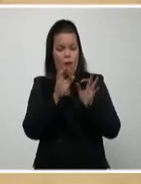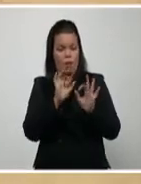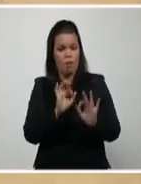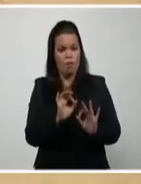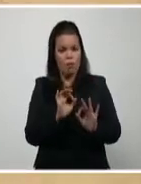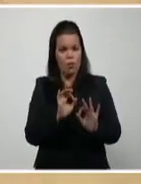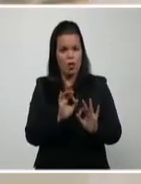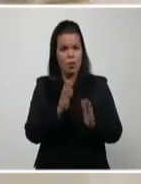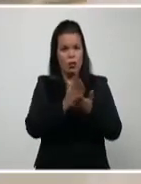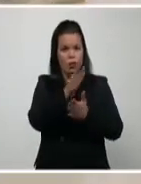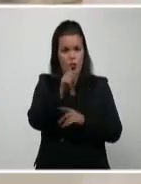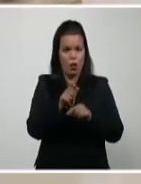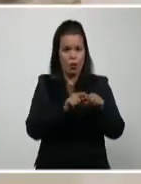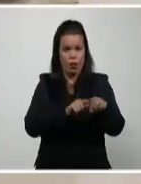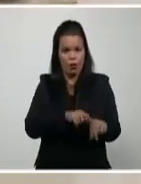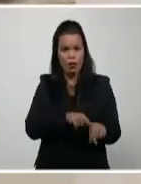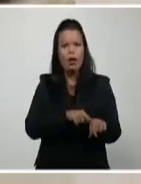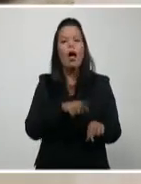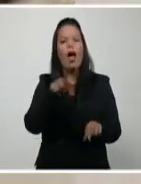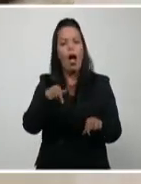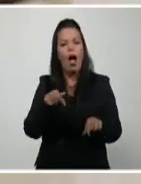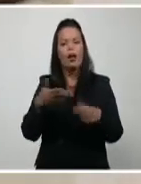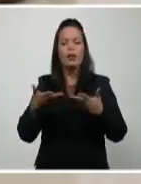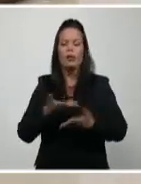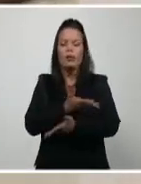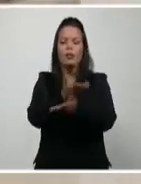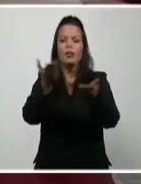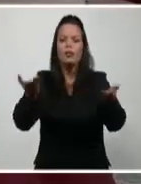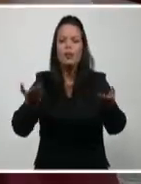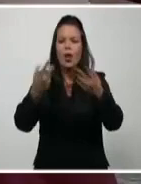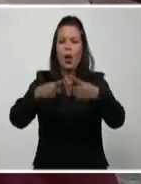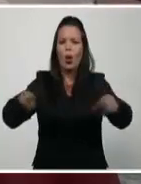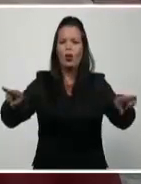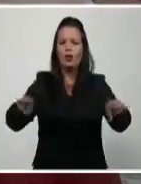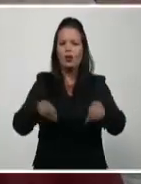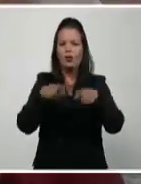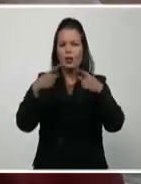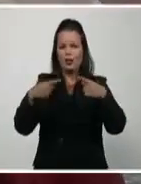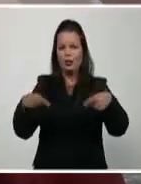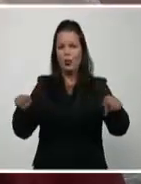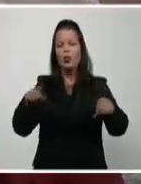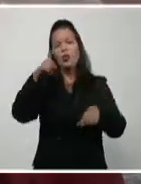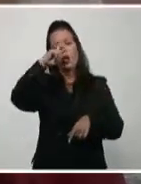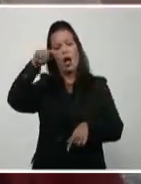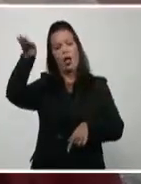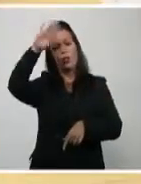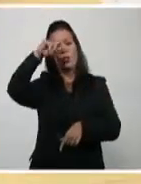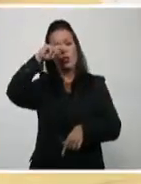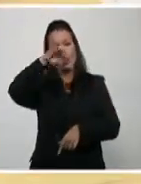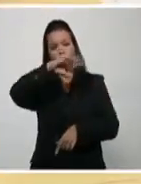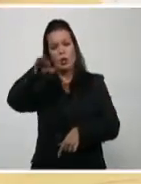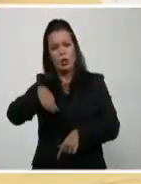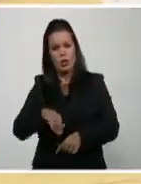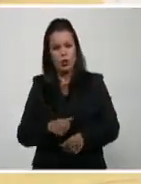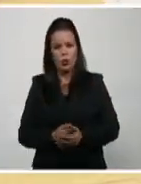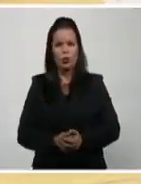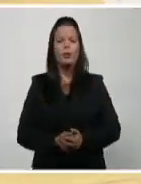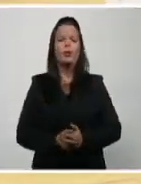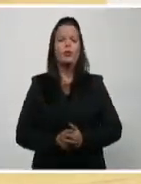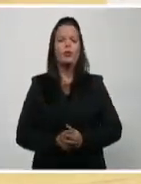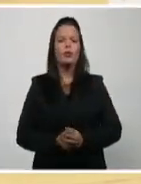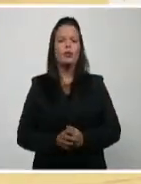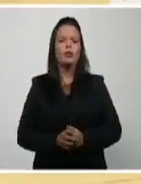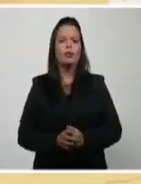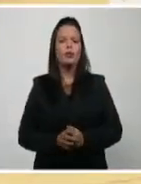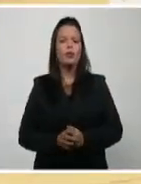Judy Herrera regaló un concierto con la música infantil y de adultos compuesta por Teresita. Un día estuvo en